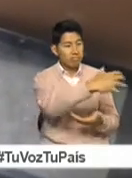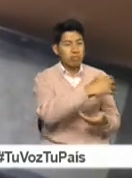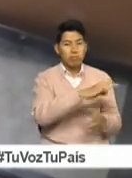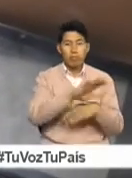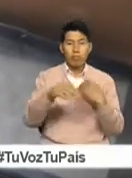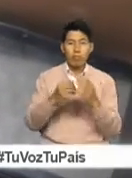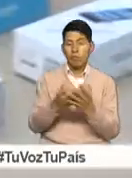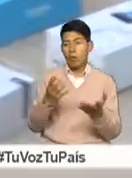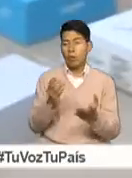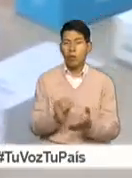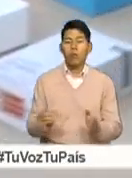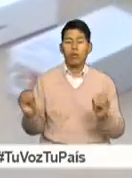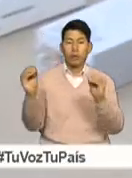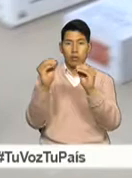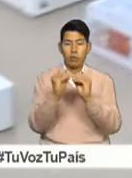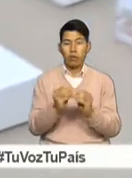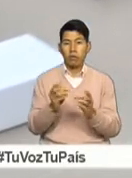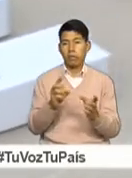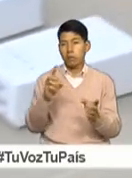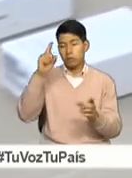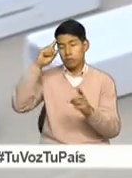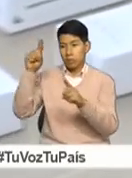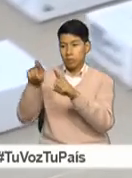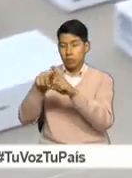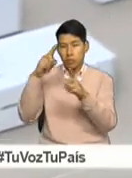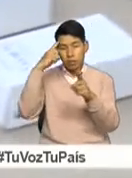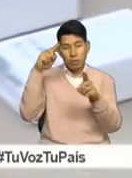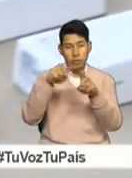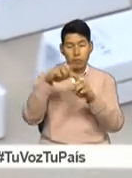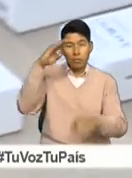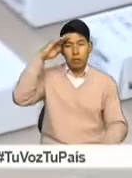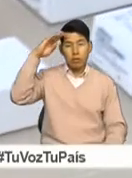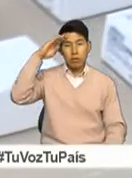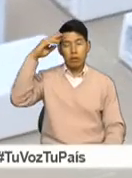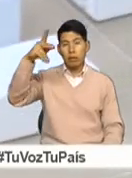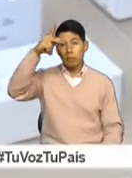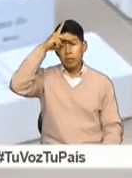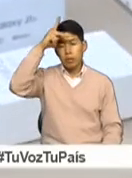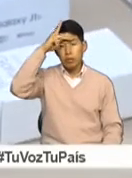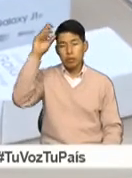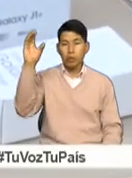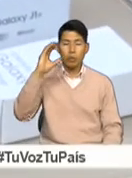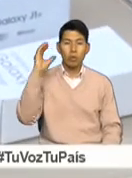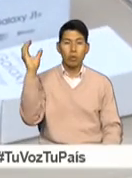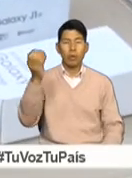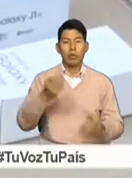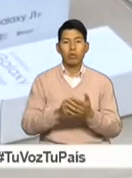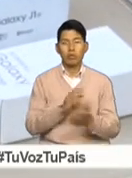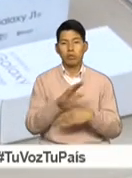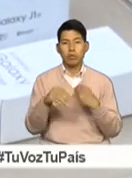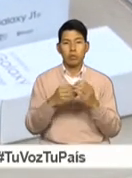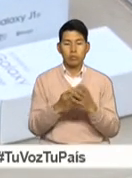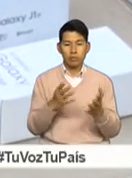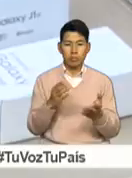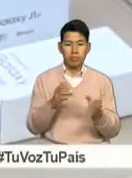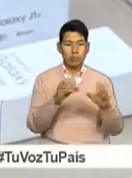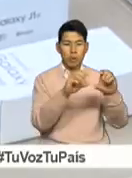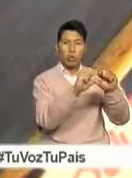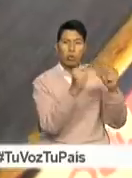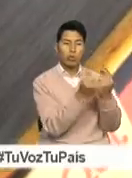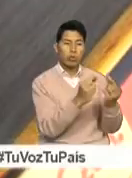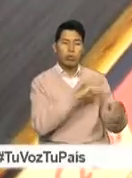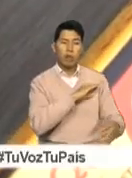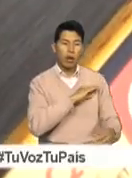acciones con las policías de colombia y perú con el objetivo de conocer los métodos utilizados por las bandas dedicadas a estos delitos